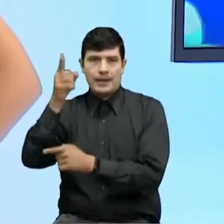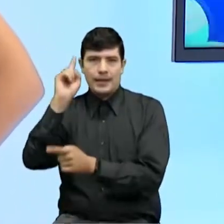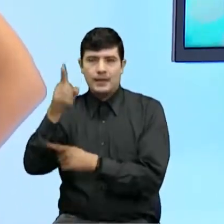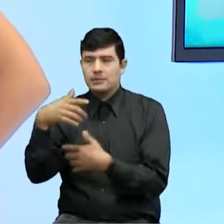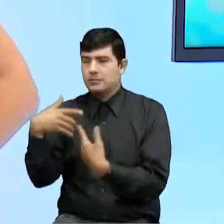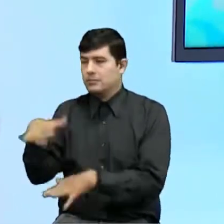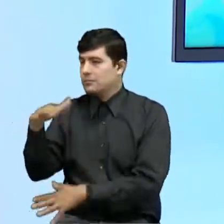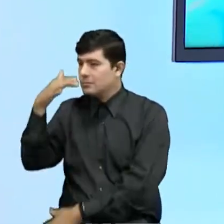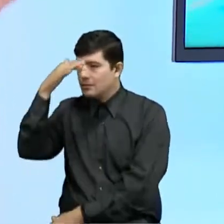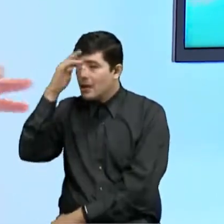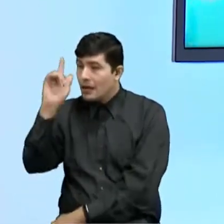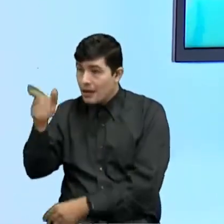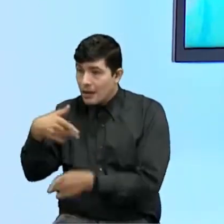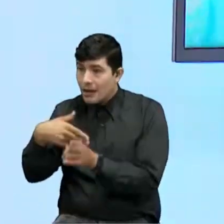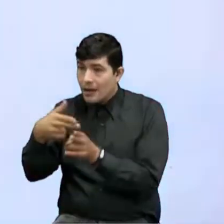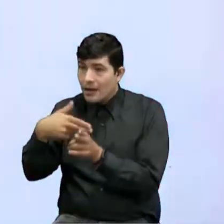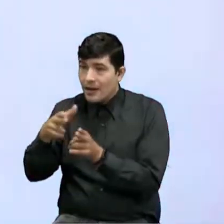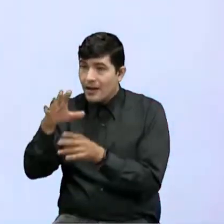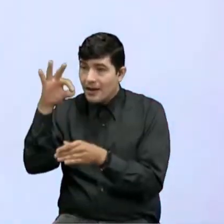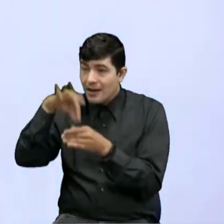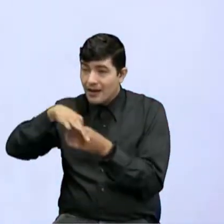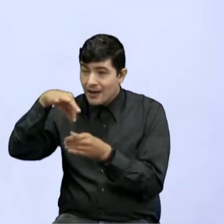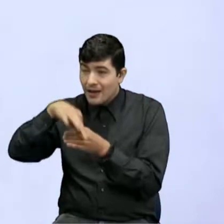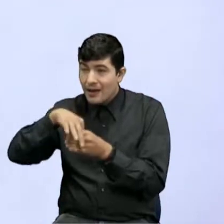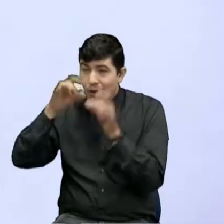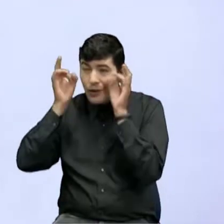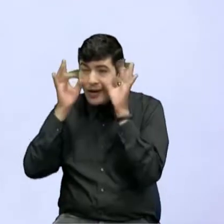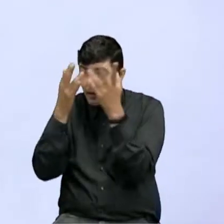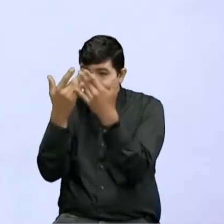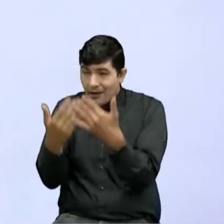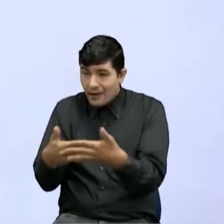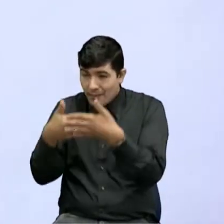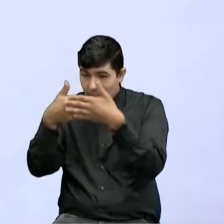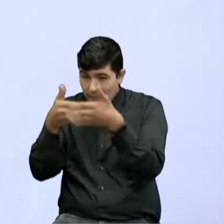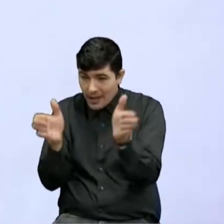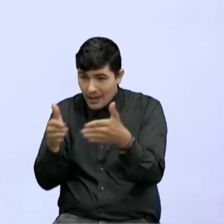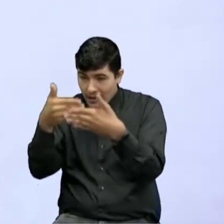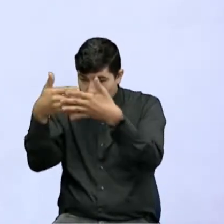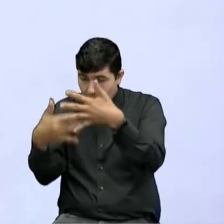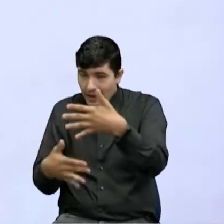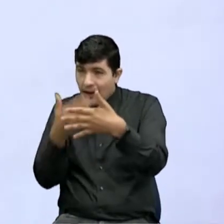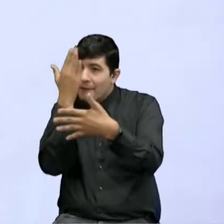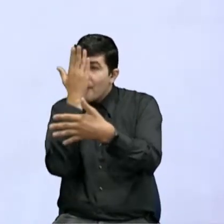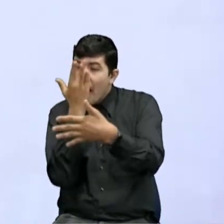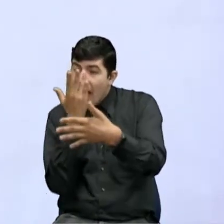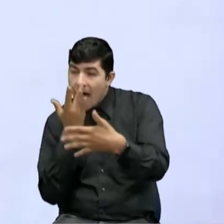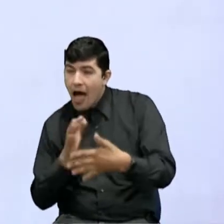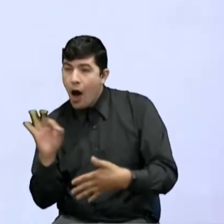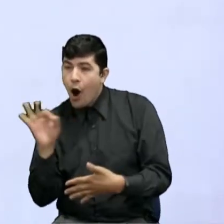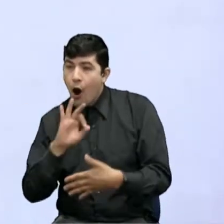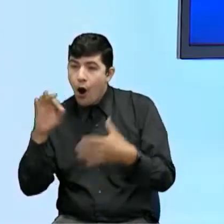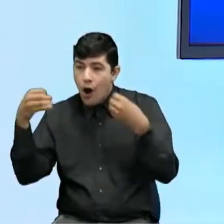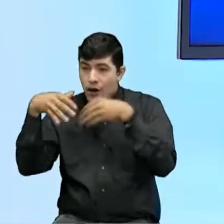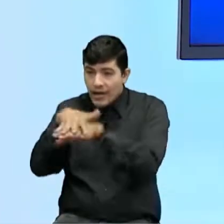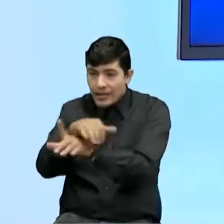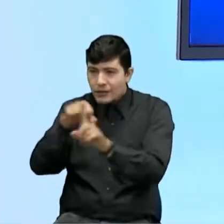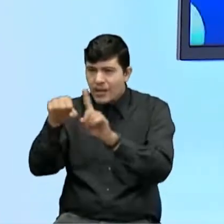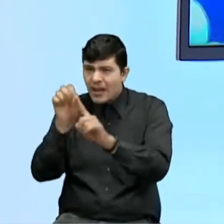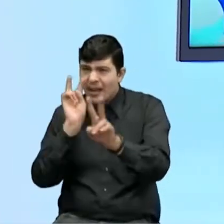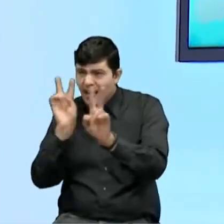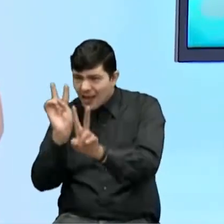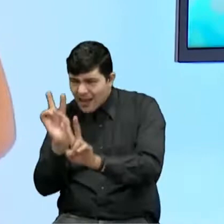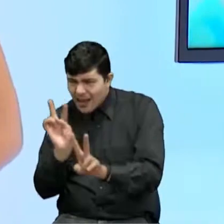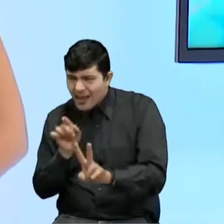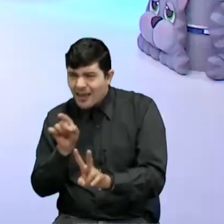un karma terrible, uno abrir Facebook, uno mirar noticias o redes sociales, porque absolutamente todo,